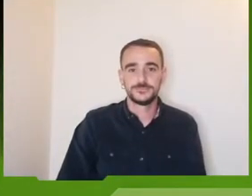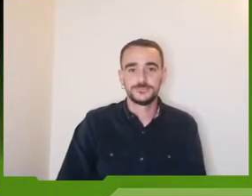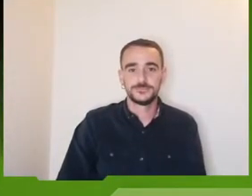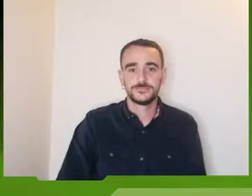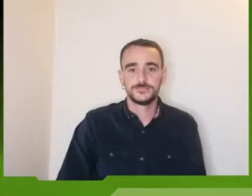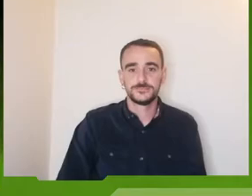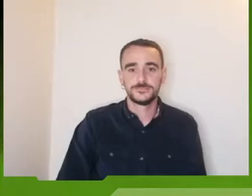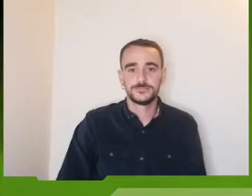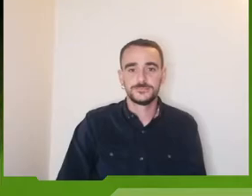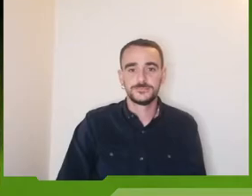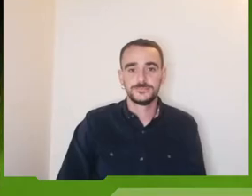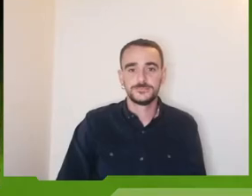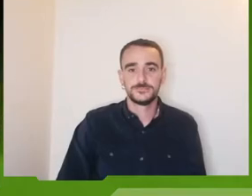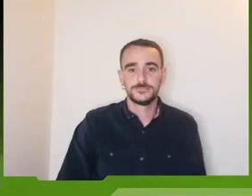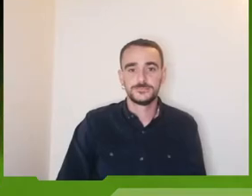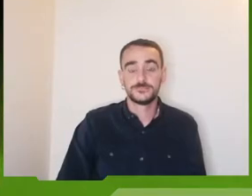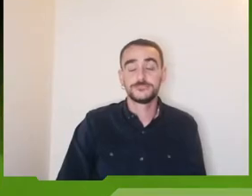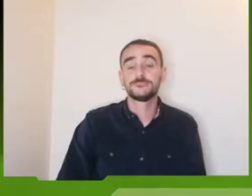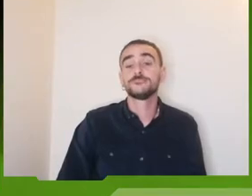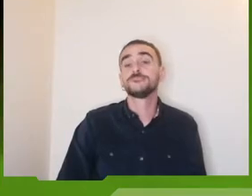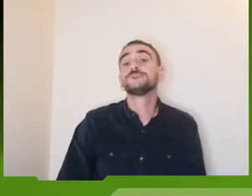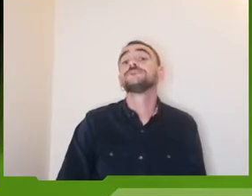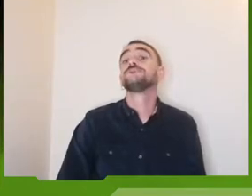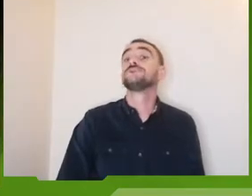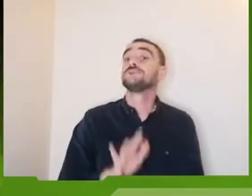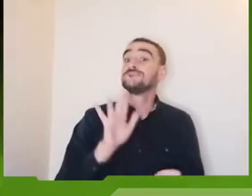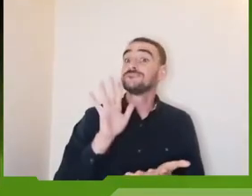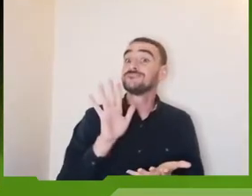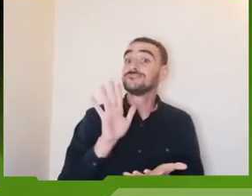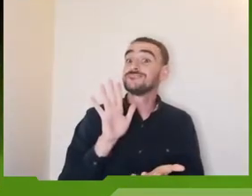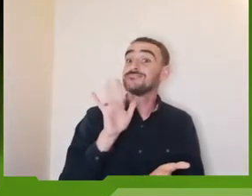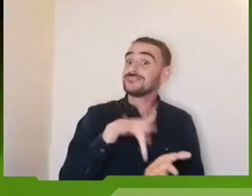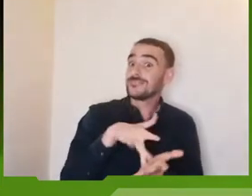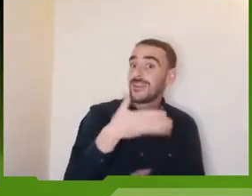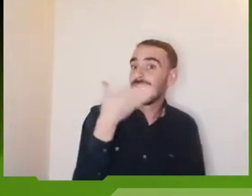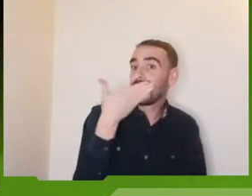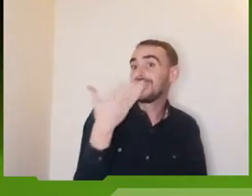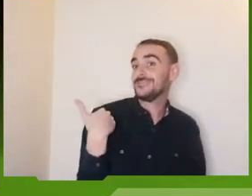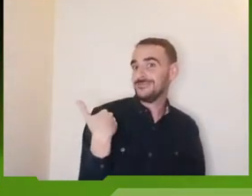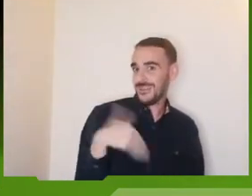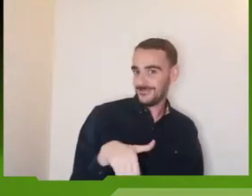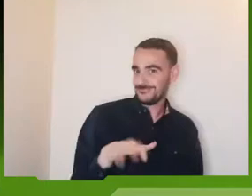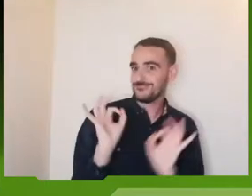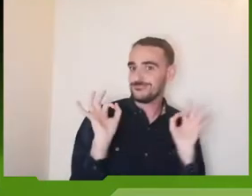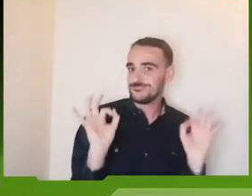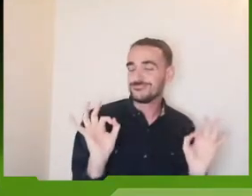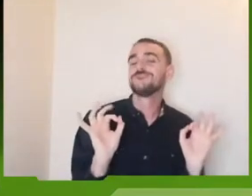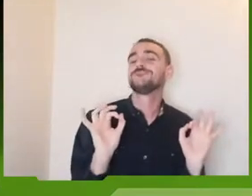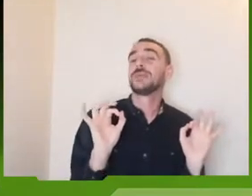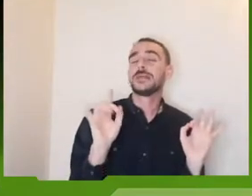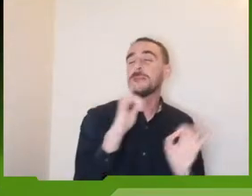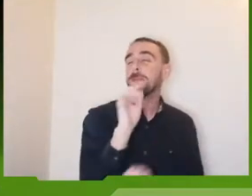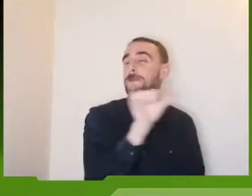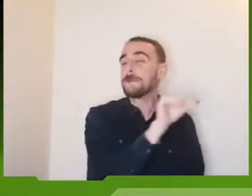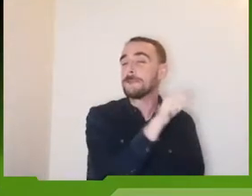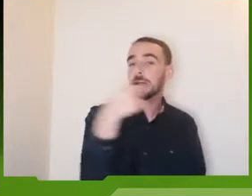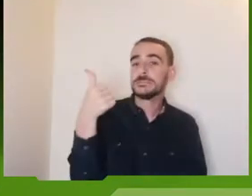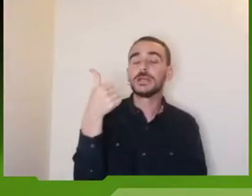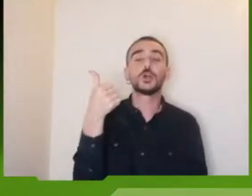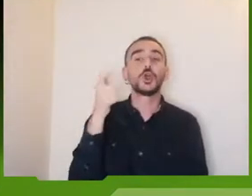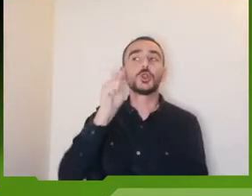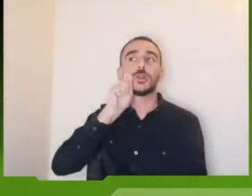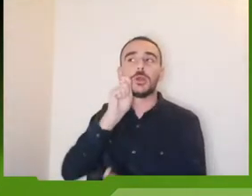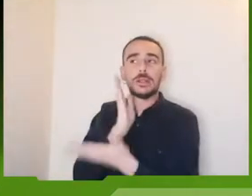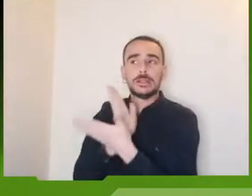Y cuando se caliente, lo primero que haremos es echar la cebolla, que he hecho trampas, ya la he